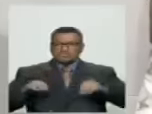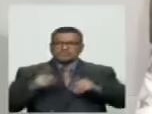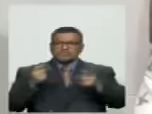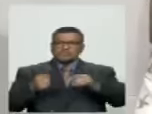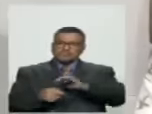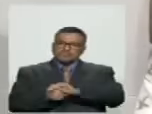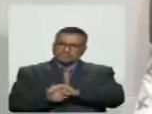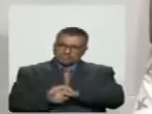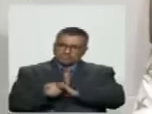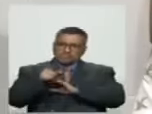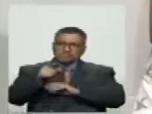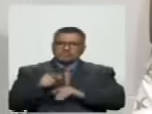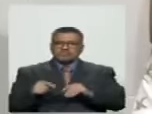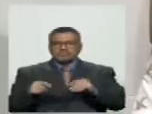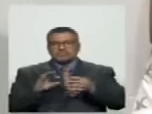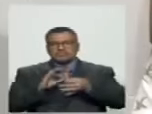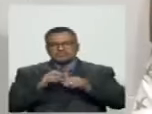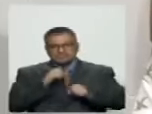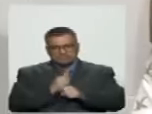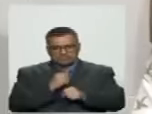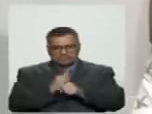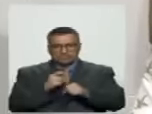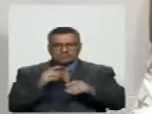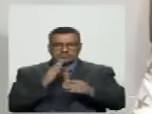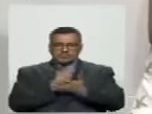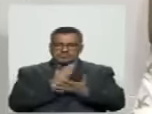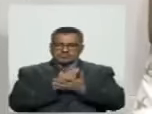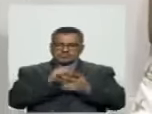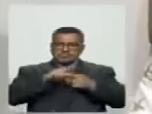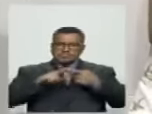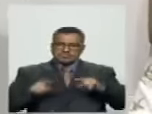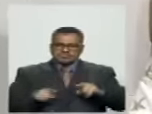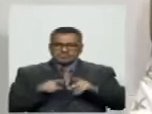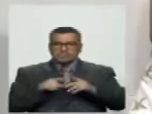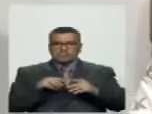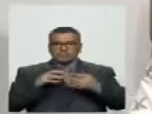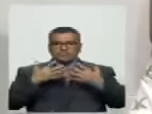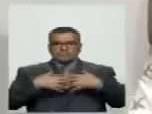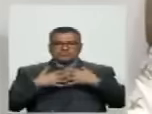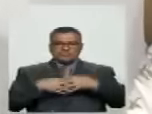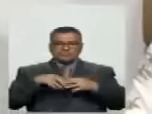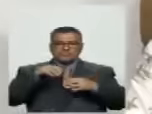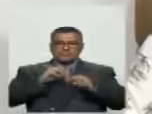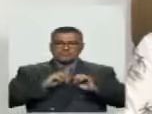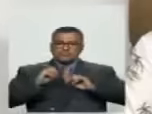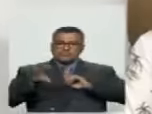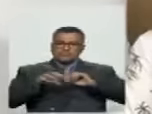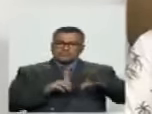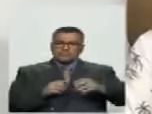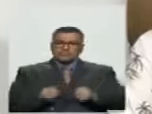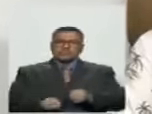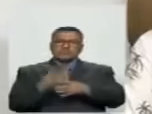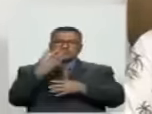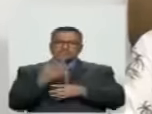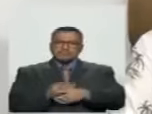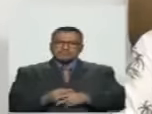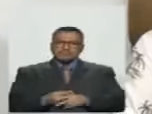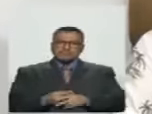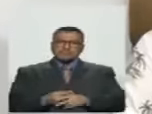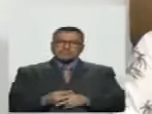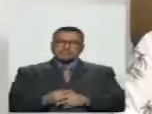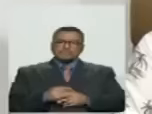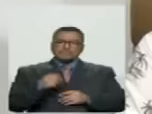lento, que actúa de manera constante. Pero hay un neurotransmisor que es el que se activa cuando